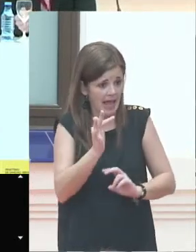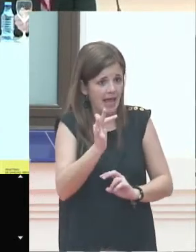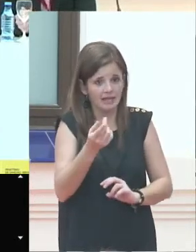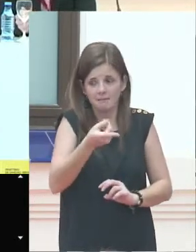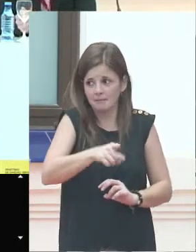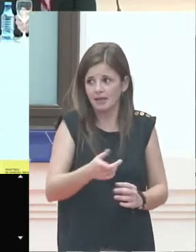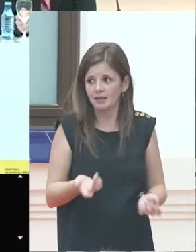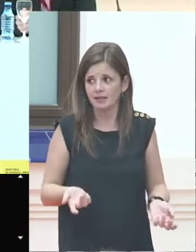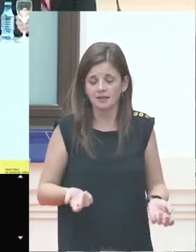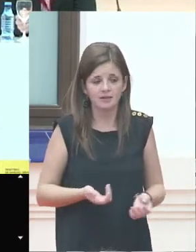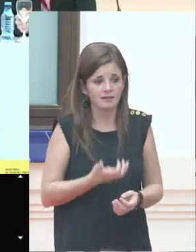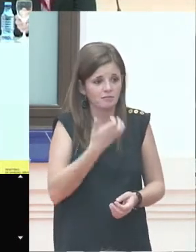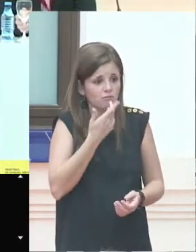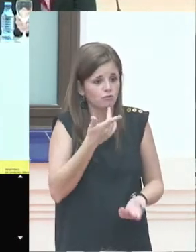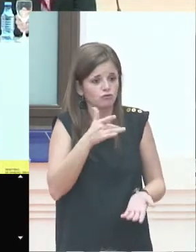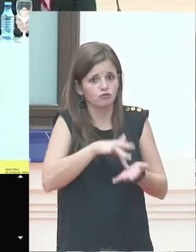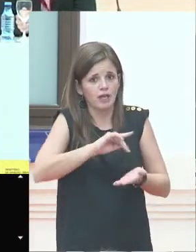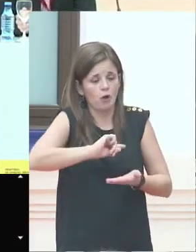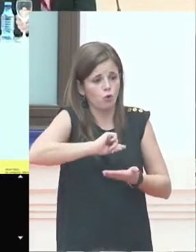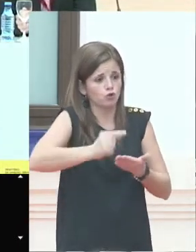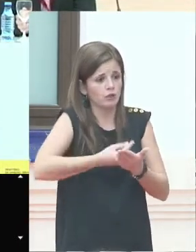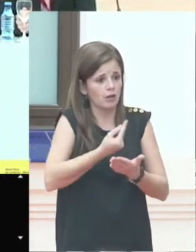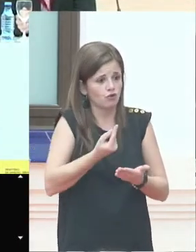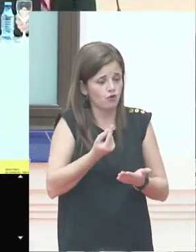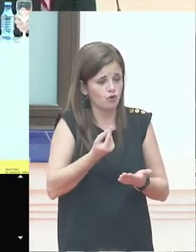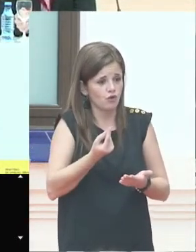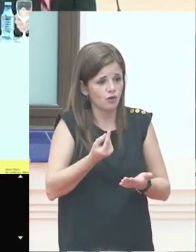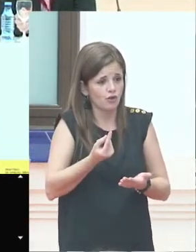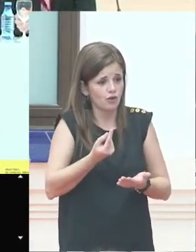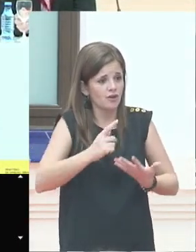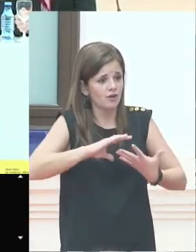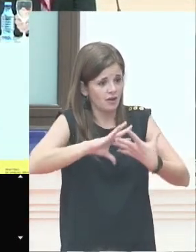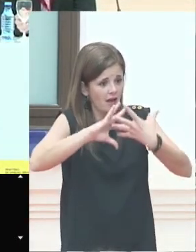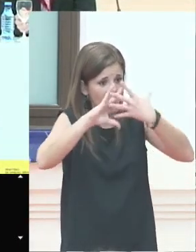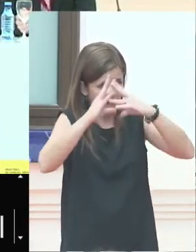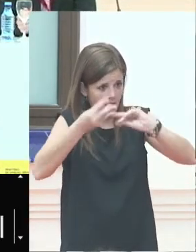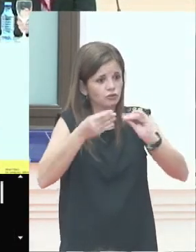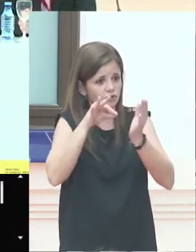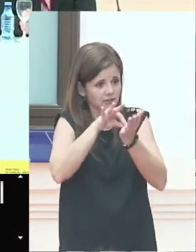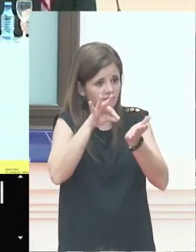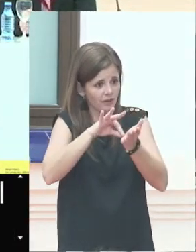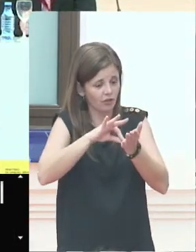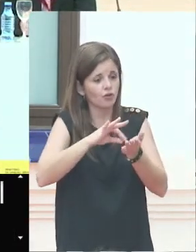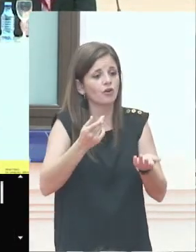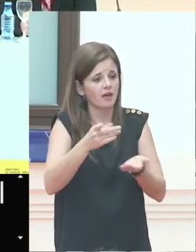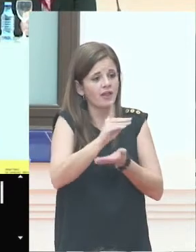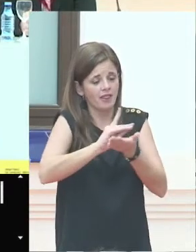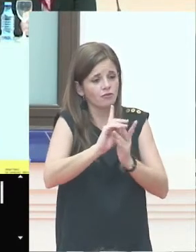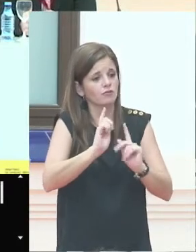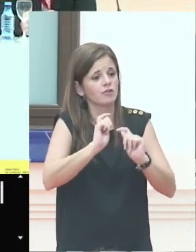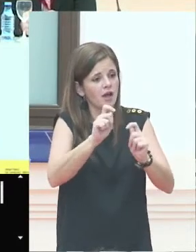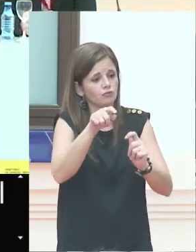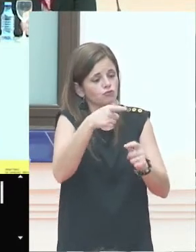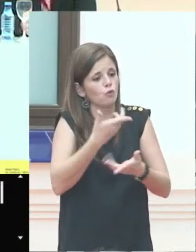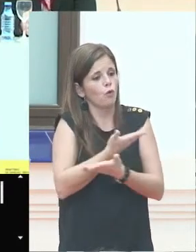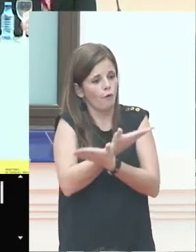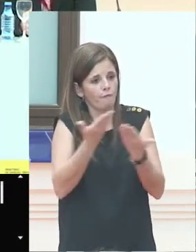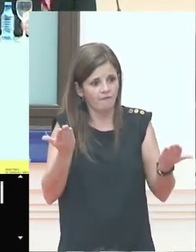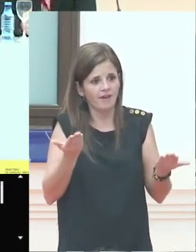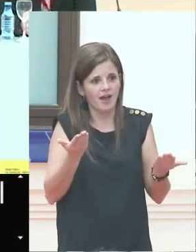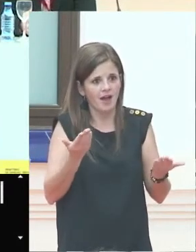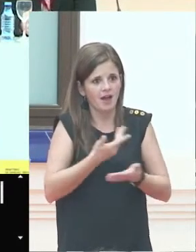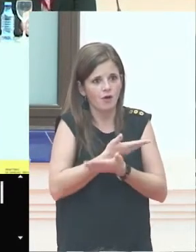son, tú al contratar un servicio cloud, te estás dando tus datos a alguien en quien confías y confías que no se los va a